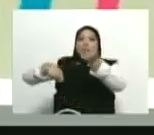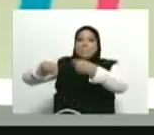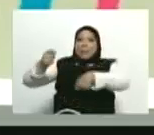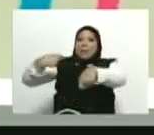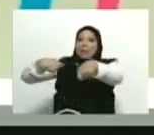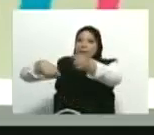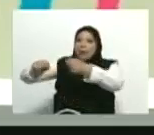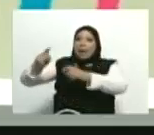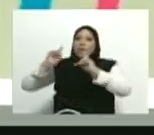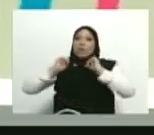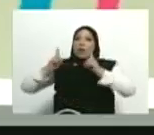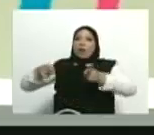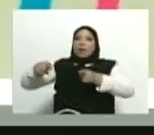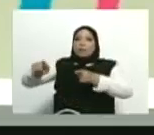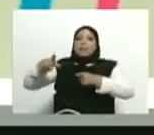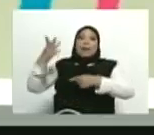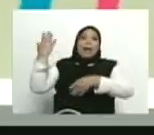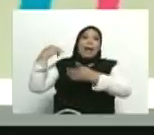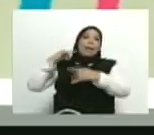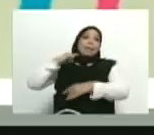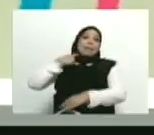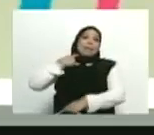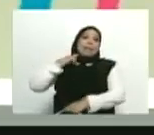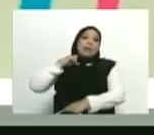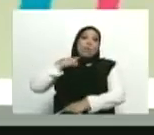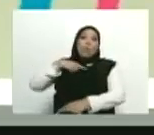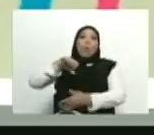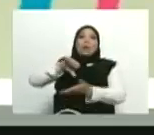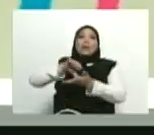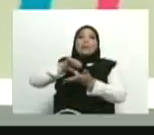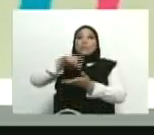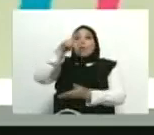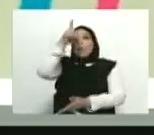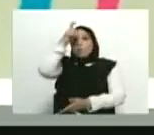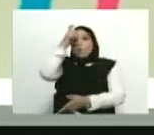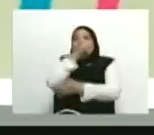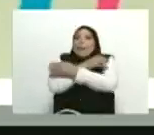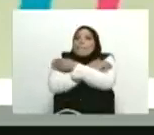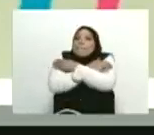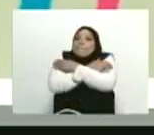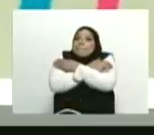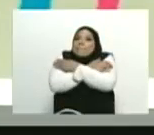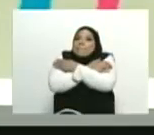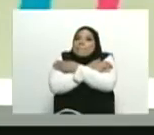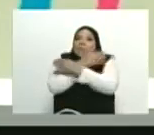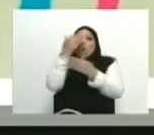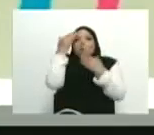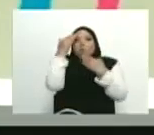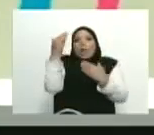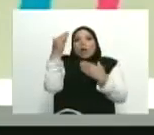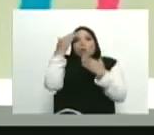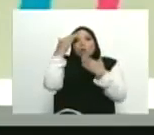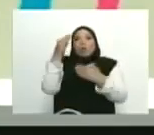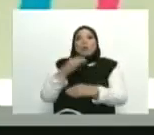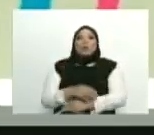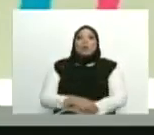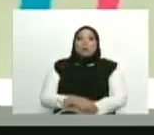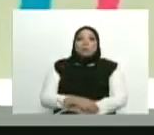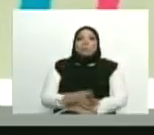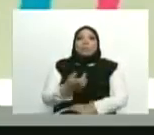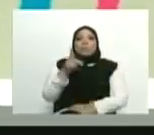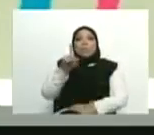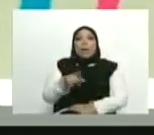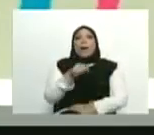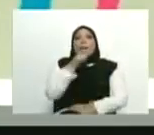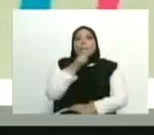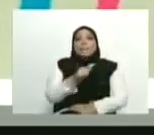principales más antiguos del Cairo. Emocionante, los abrazos, los saludos, los